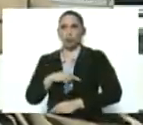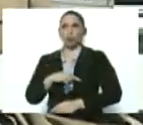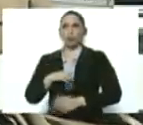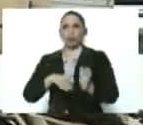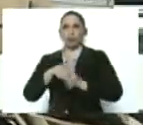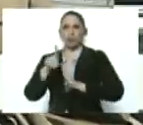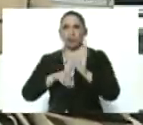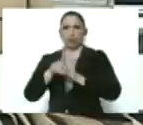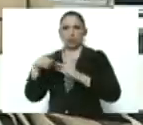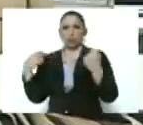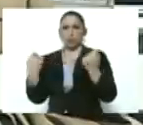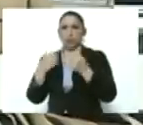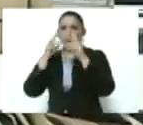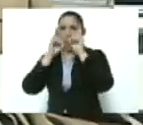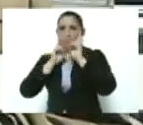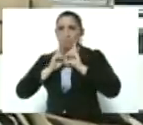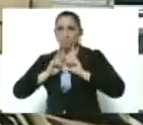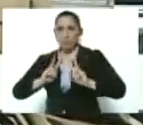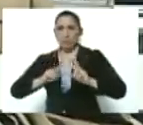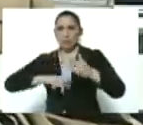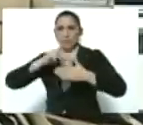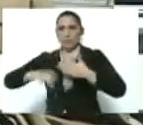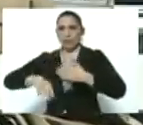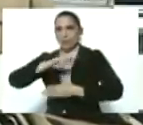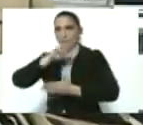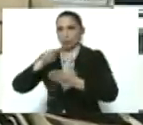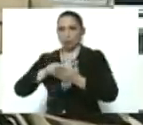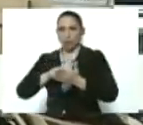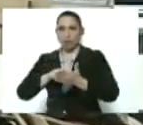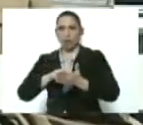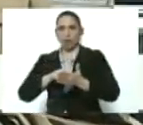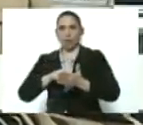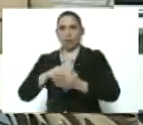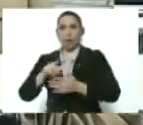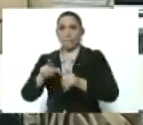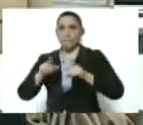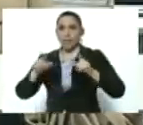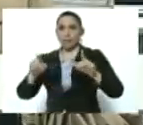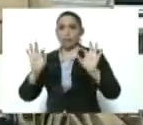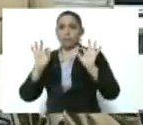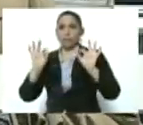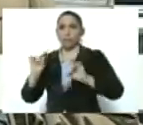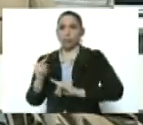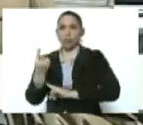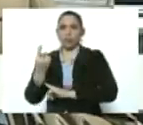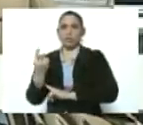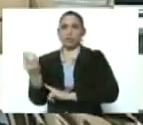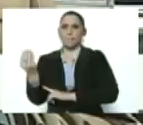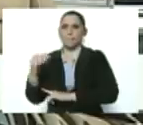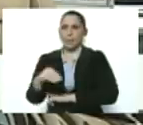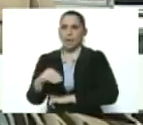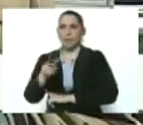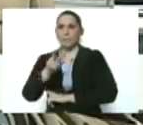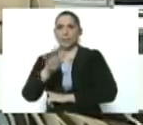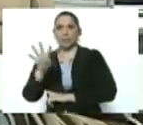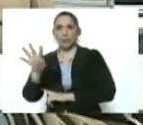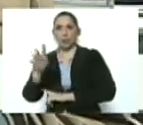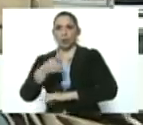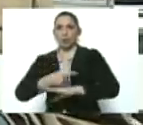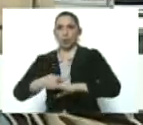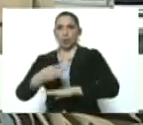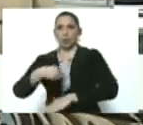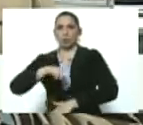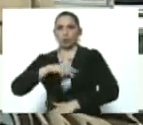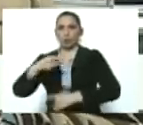jornada de desinfección en el plan nacional de espacios priorizados una más de las 24 horas que